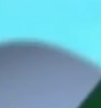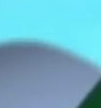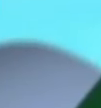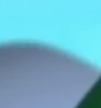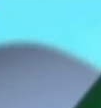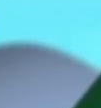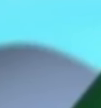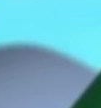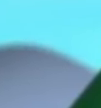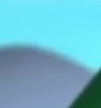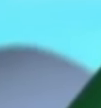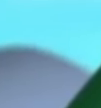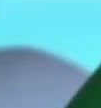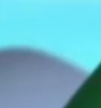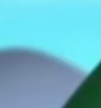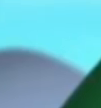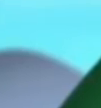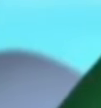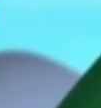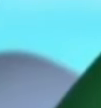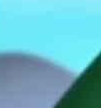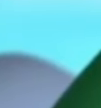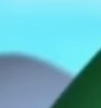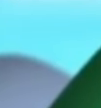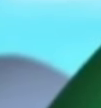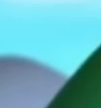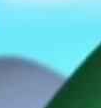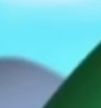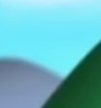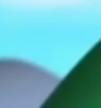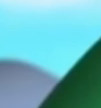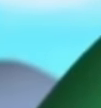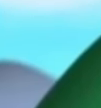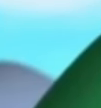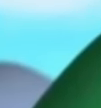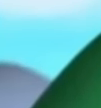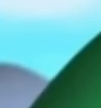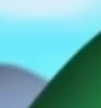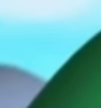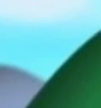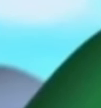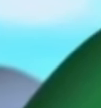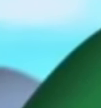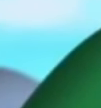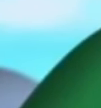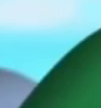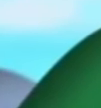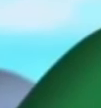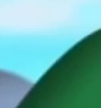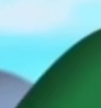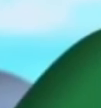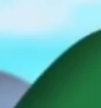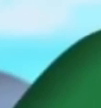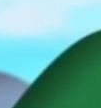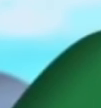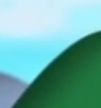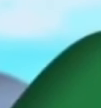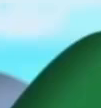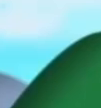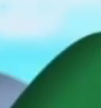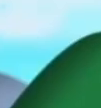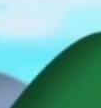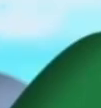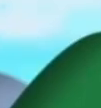Entonces el dueño colocó toda la carga encima del caballo, e